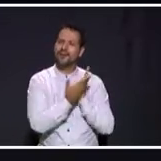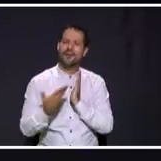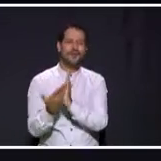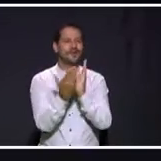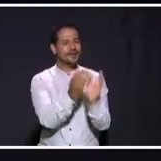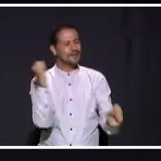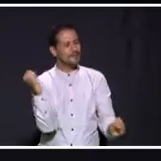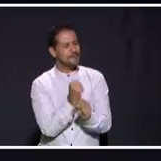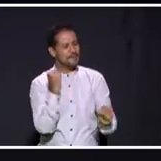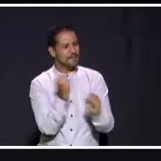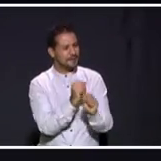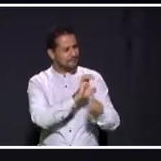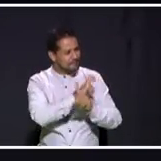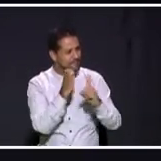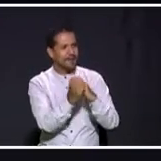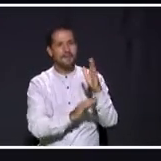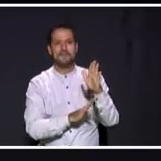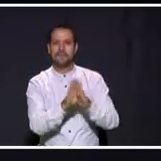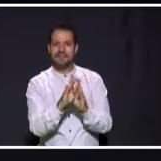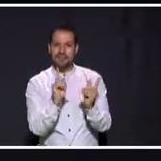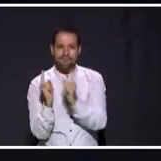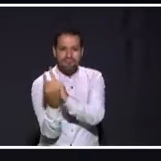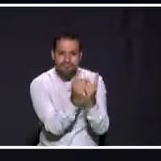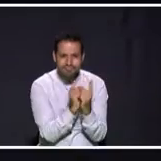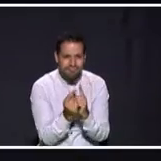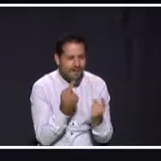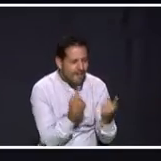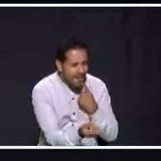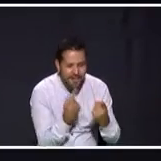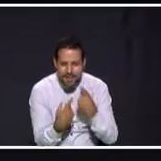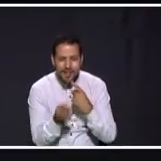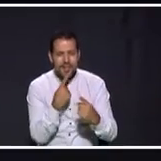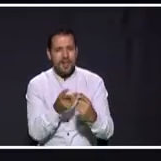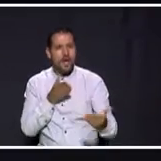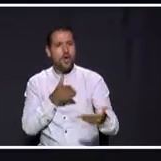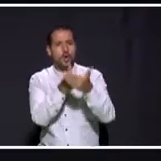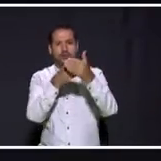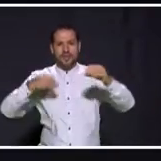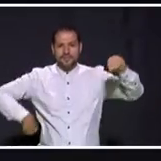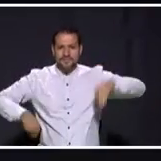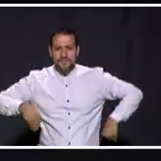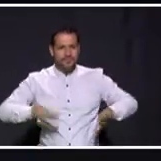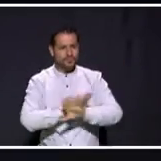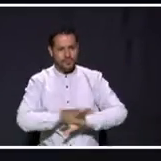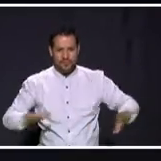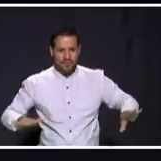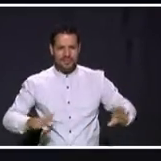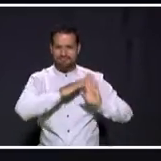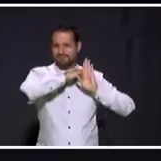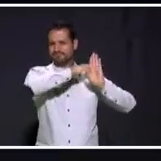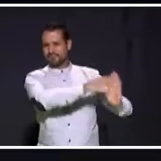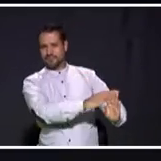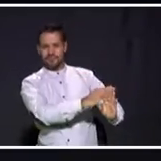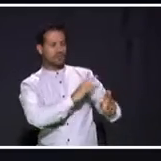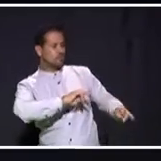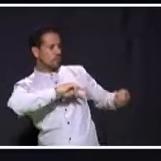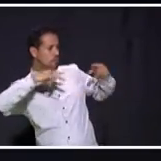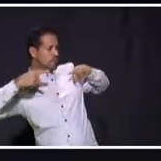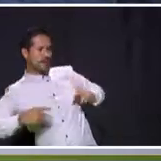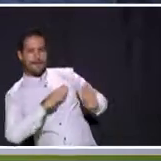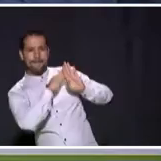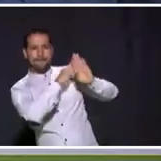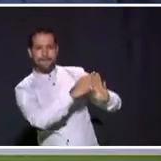y el encuentro y a través de luchar contra la corrupción nosotros somos totalmente lo contrario a eso